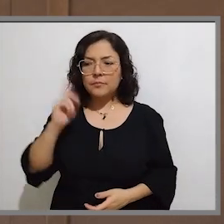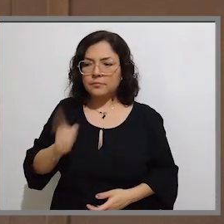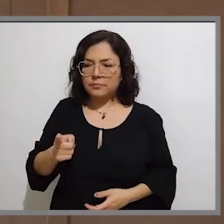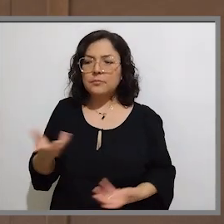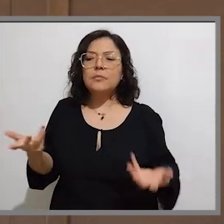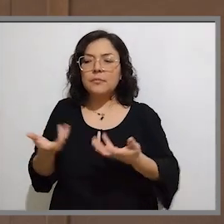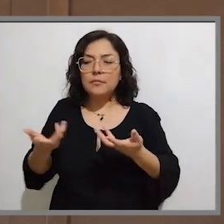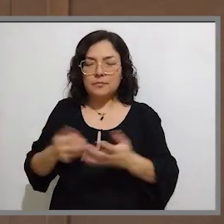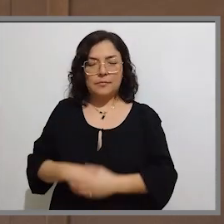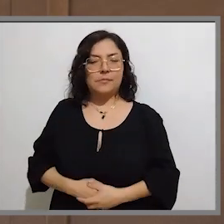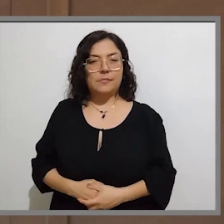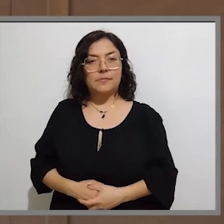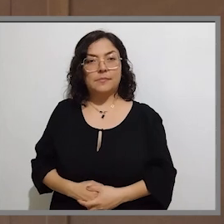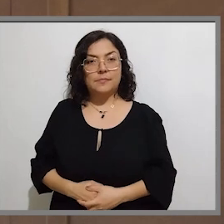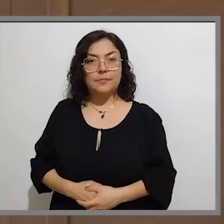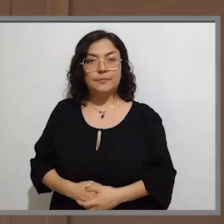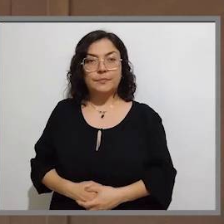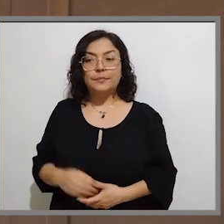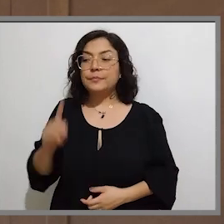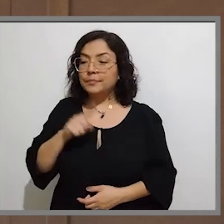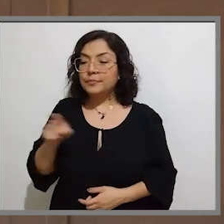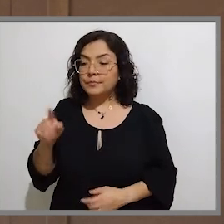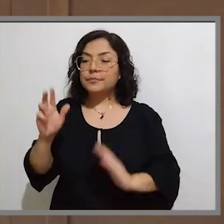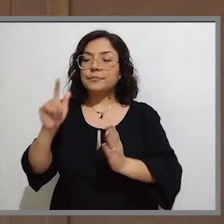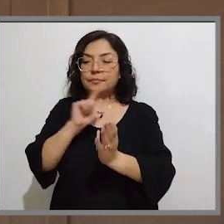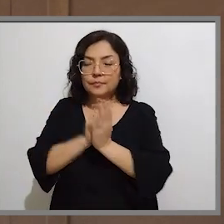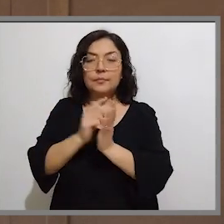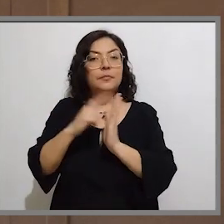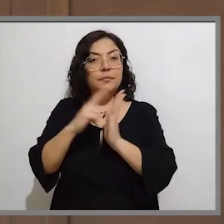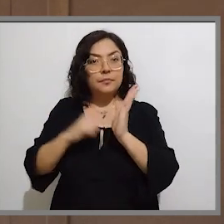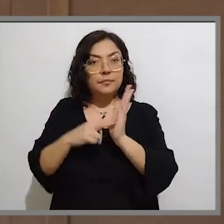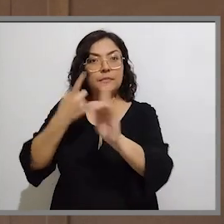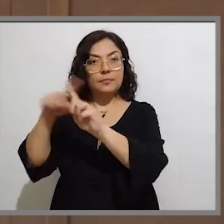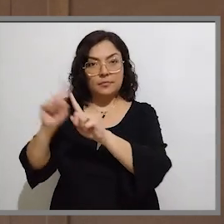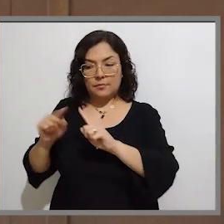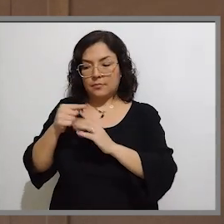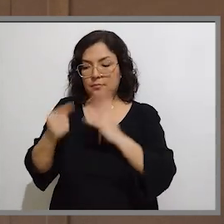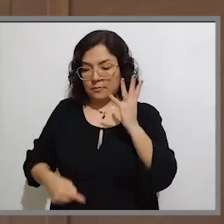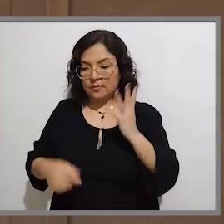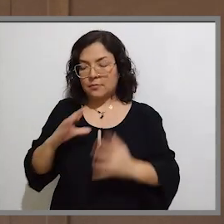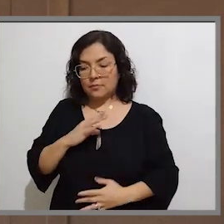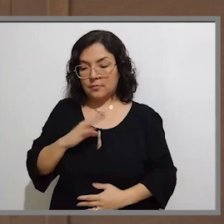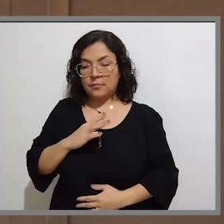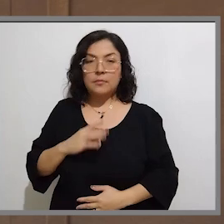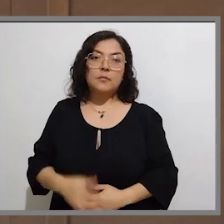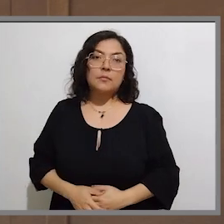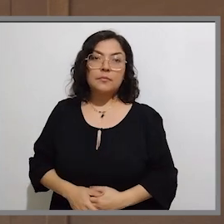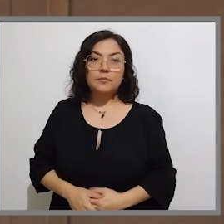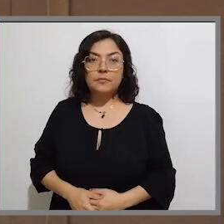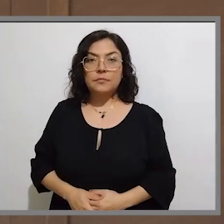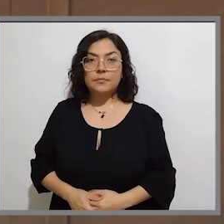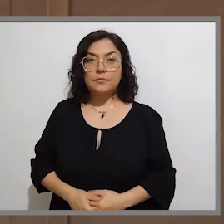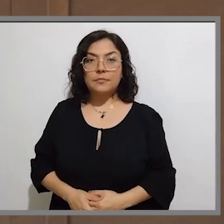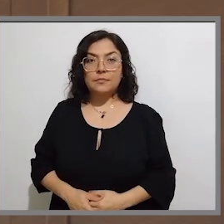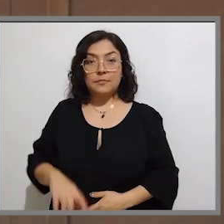este proceso lleva a contar ya con una normatividad en la materia y permite a la observación